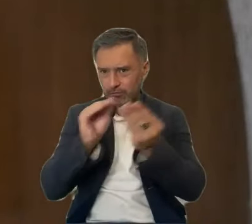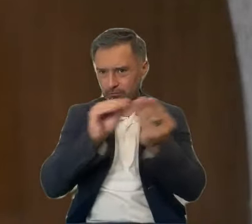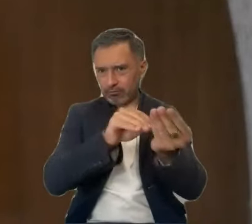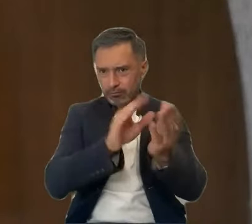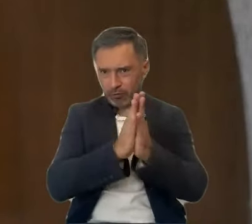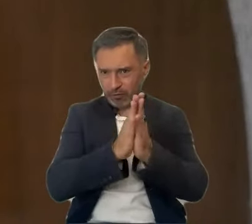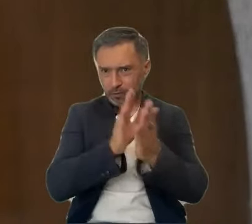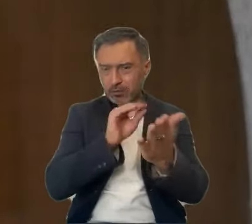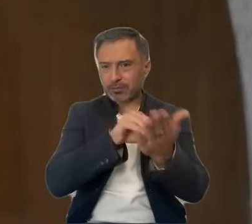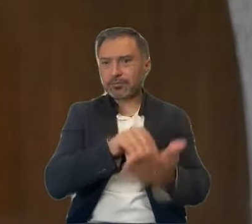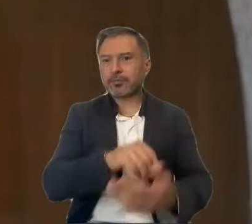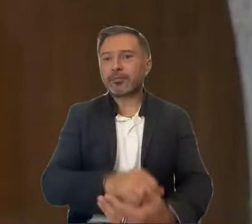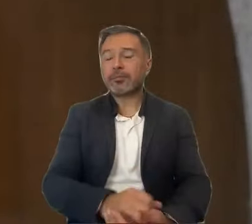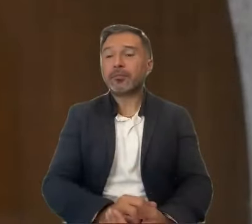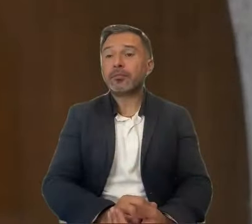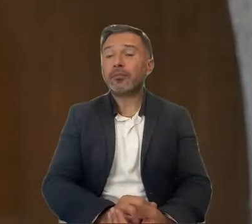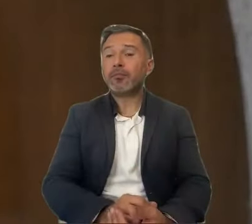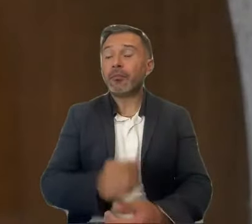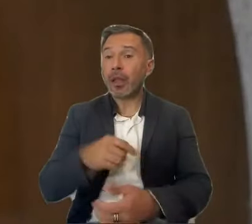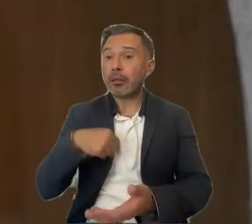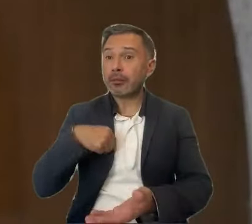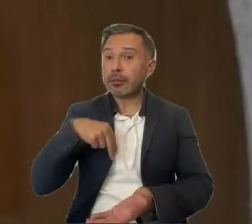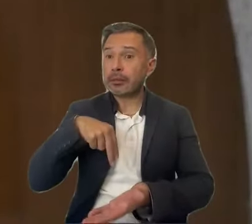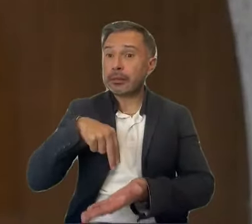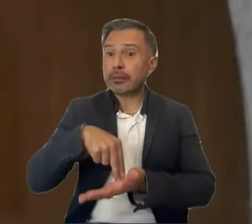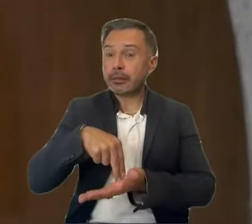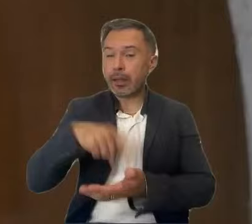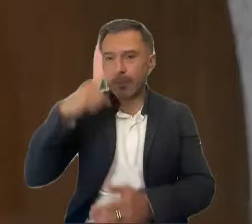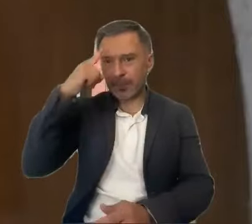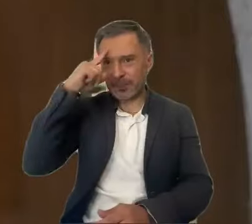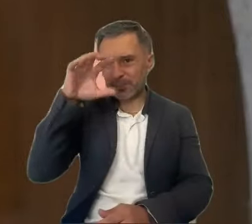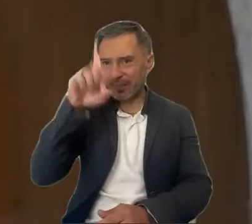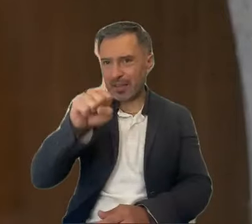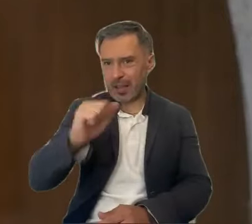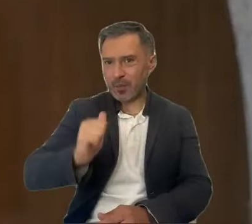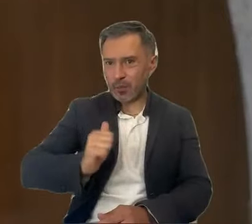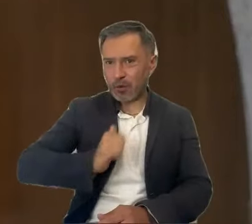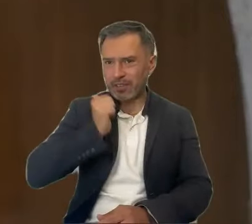Aprovechando que estoy aquí arriba y de una manera muy respetuosa antes de que me regañen,